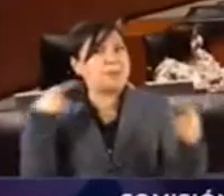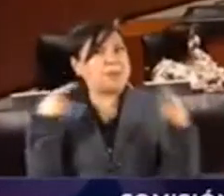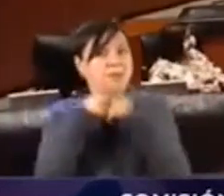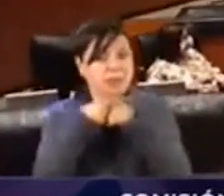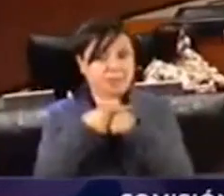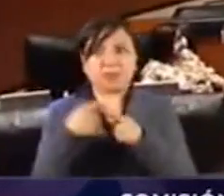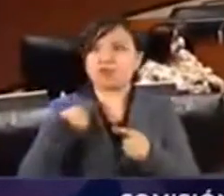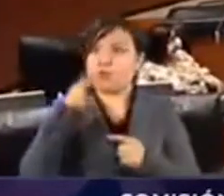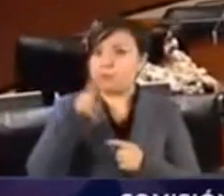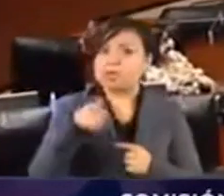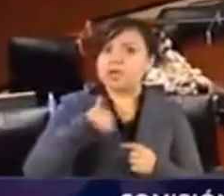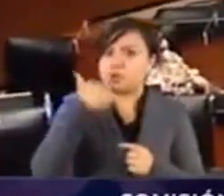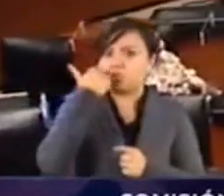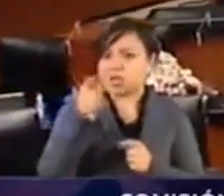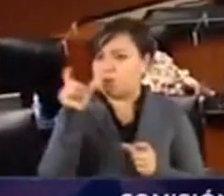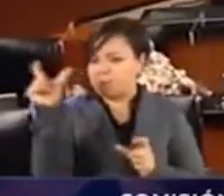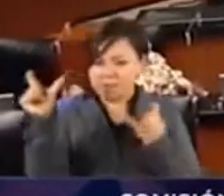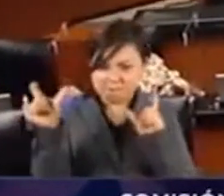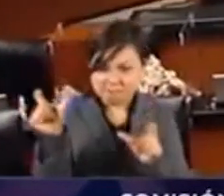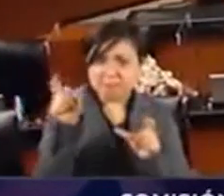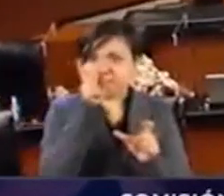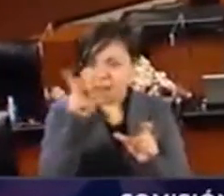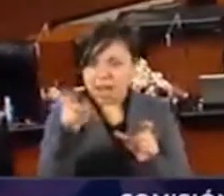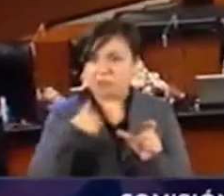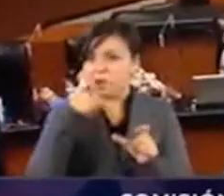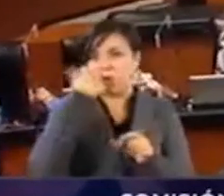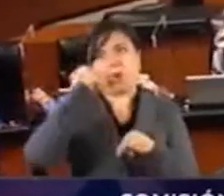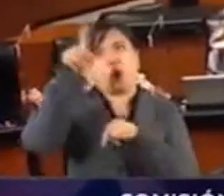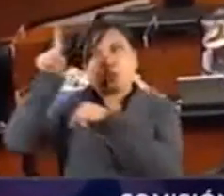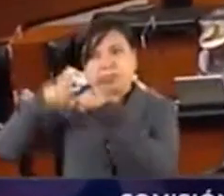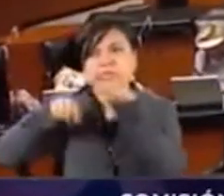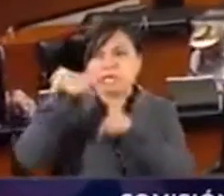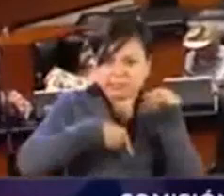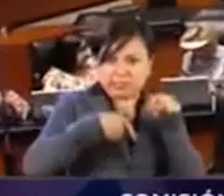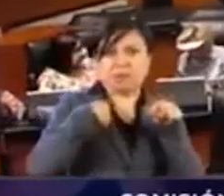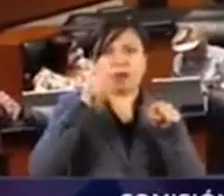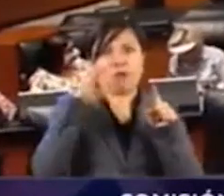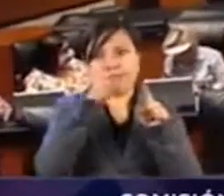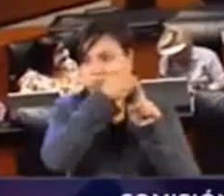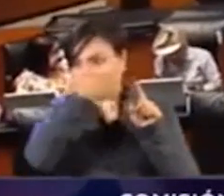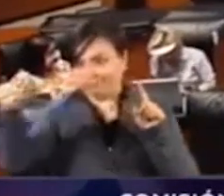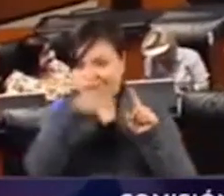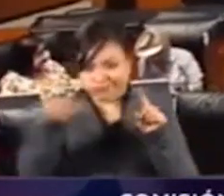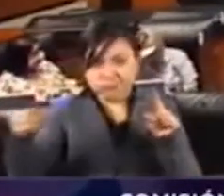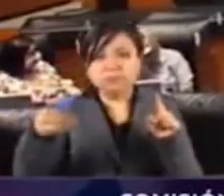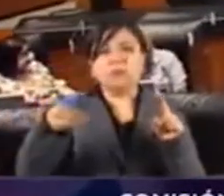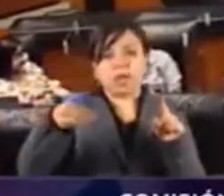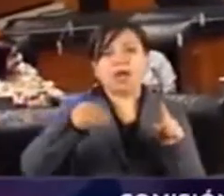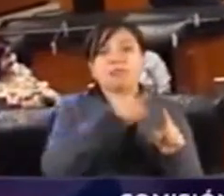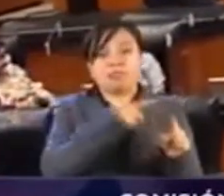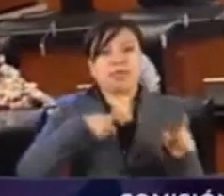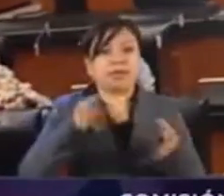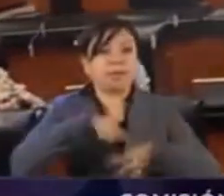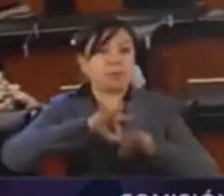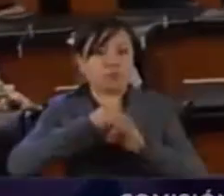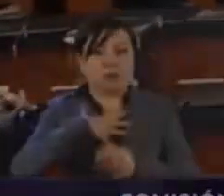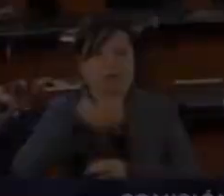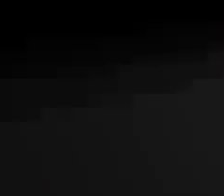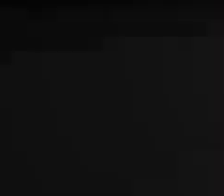Yo estoy a favor que se quite el entre otros, porque ya basta de cheques en blanco. Se trata de actuar seriamente. Es cuanto, Presidenta.